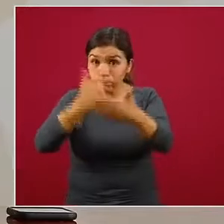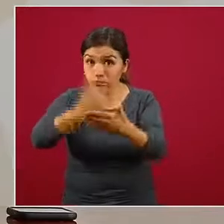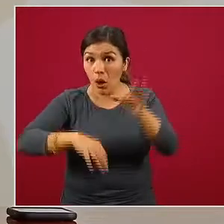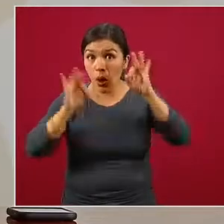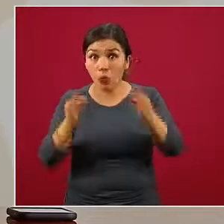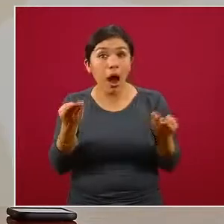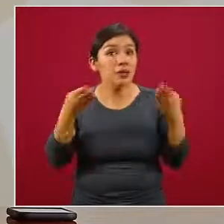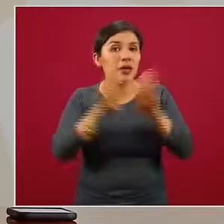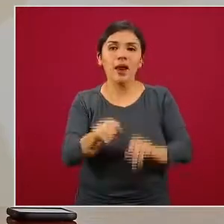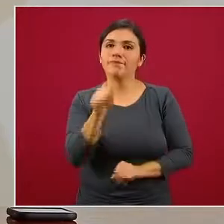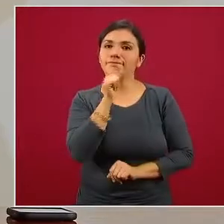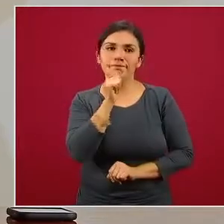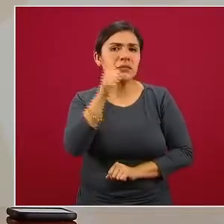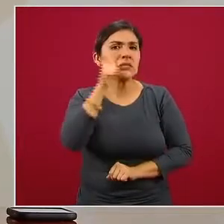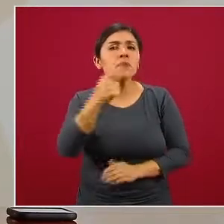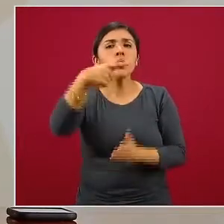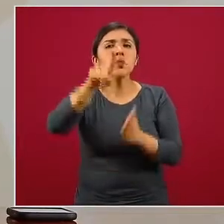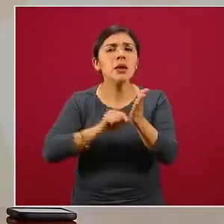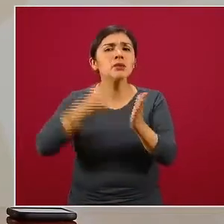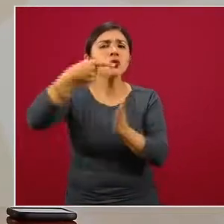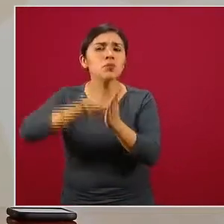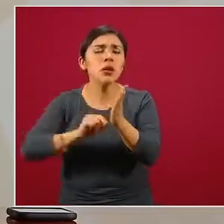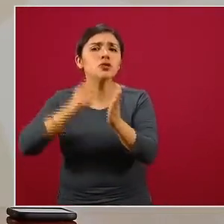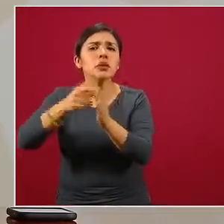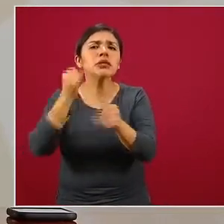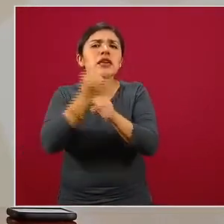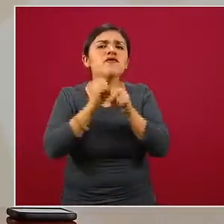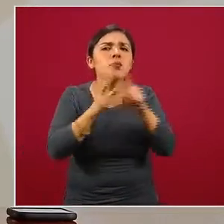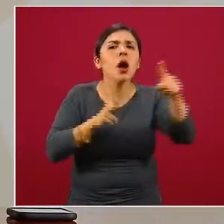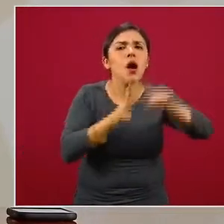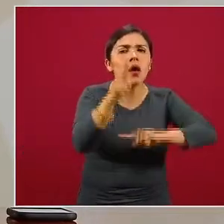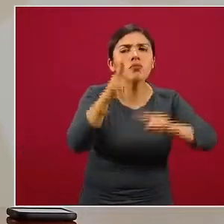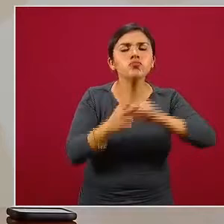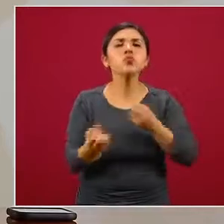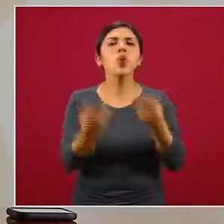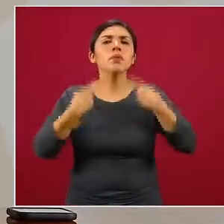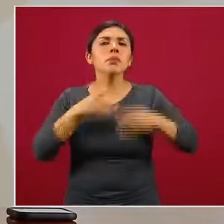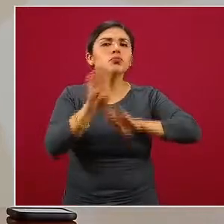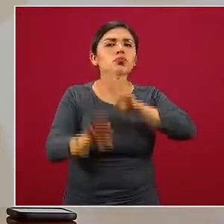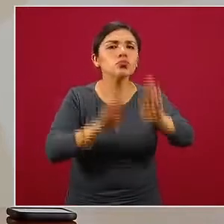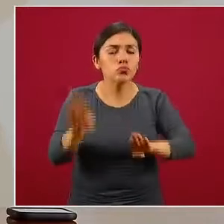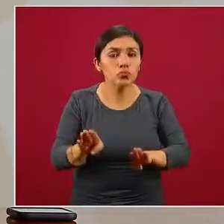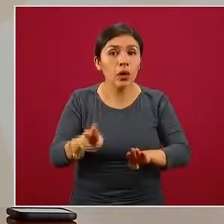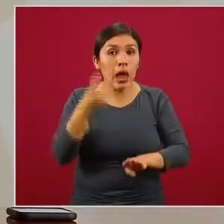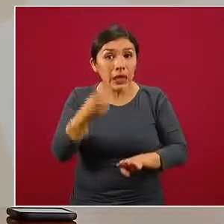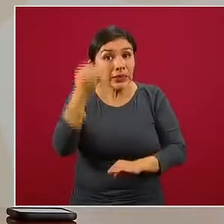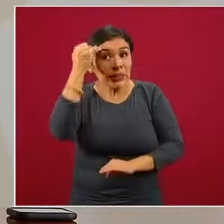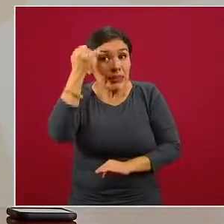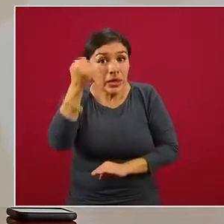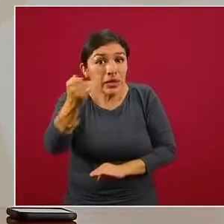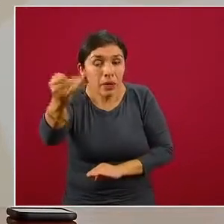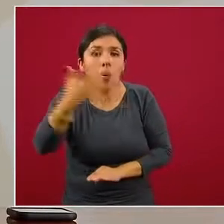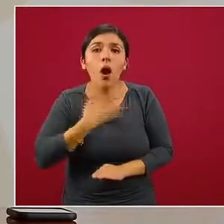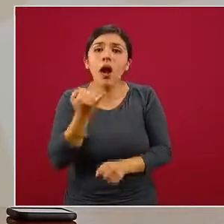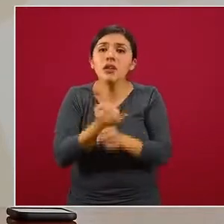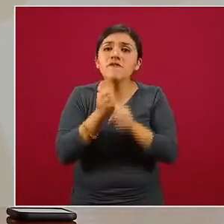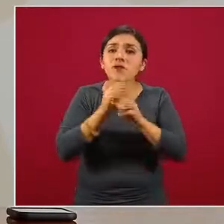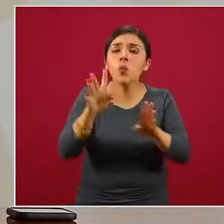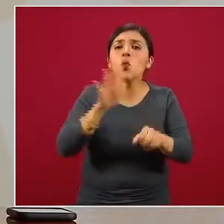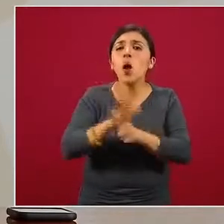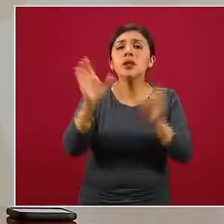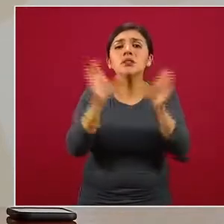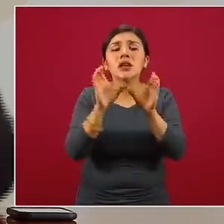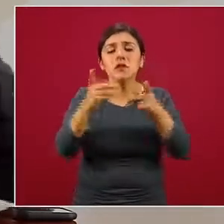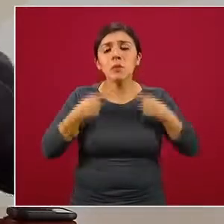cierra. Tenemos mes con mes cortes de información sobre mortalidad y en tiempo real tenemos información de los certificados